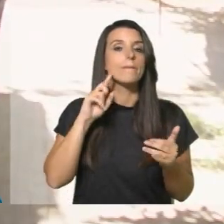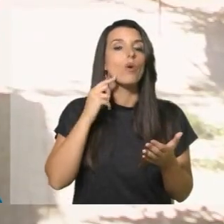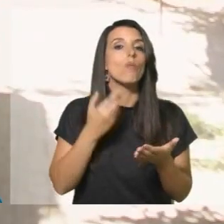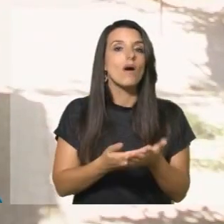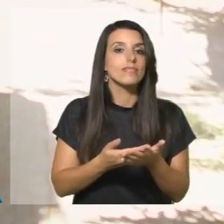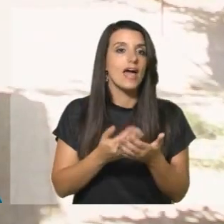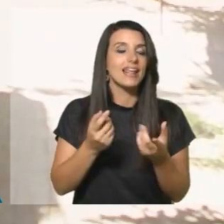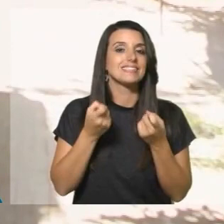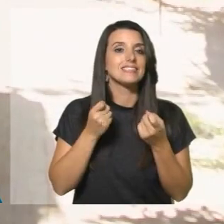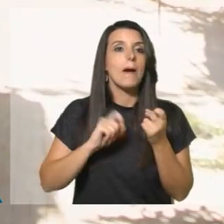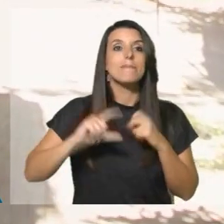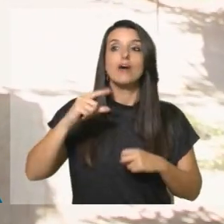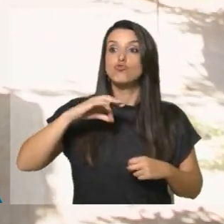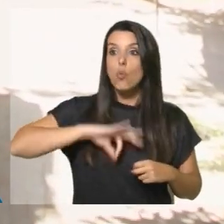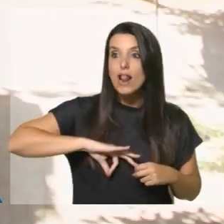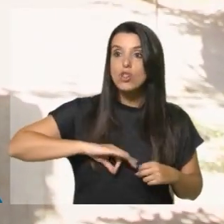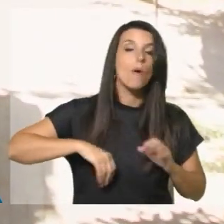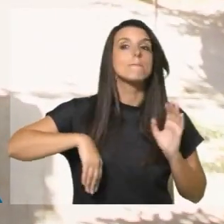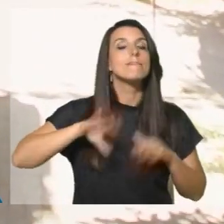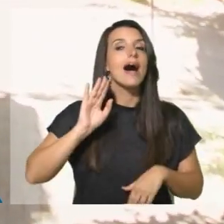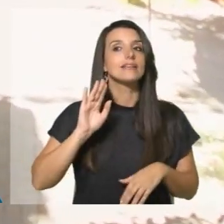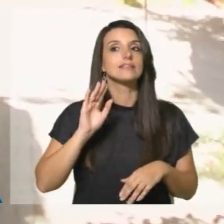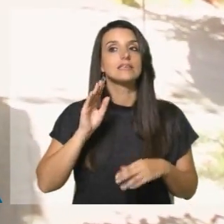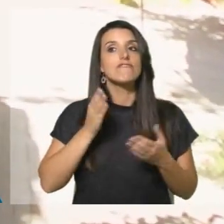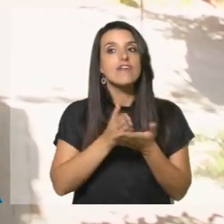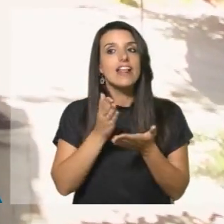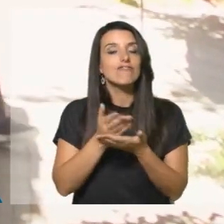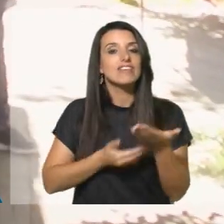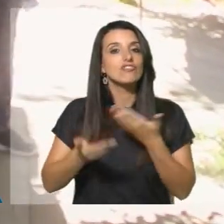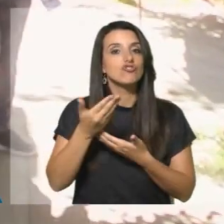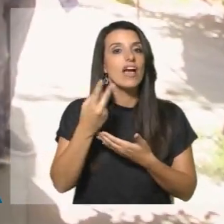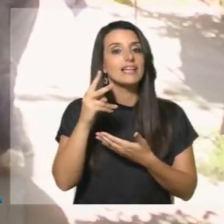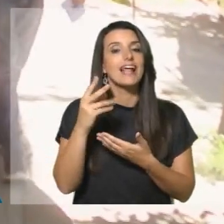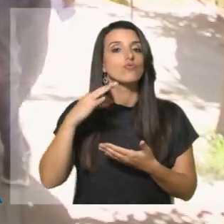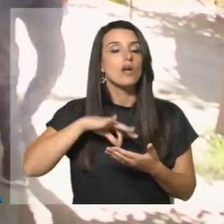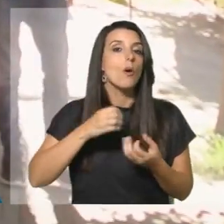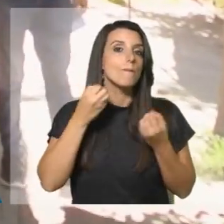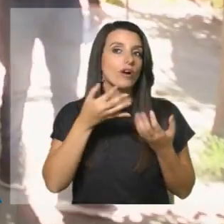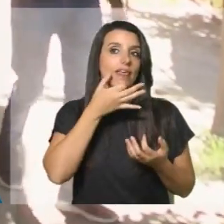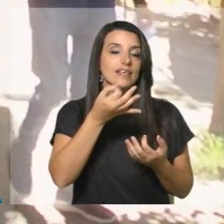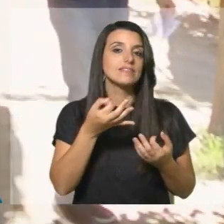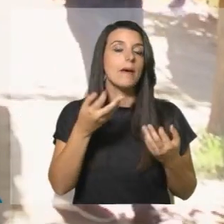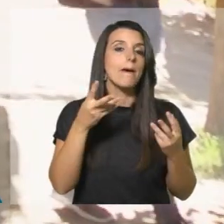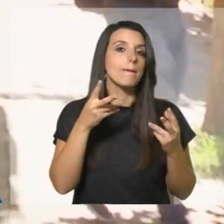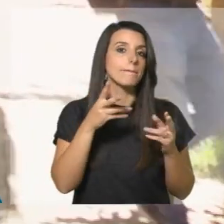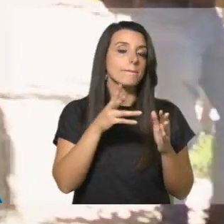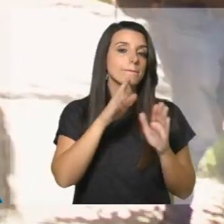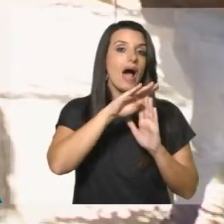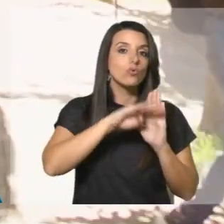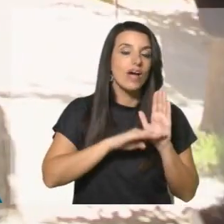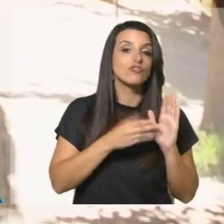que implica incremento salarial y un conjunto de beneficios extrasalariales también, porque entendemos que las pautas presentadas por el